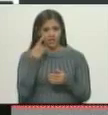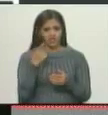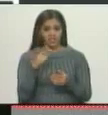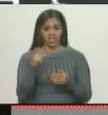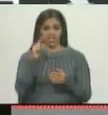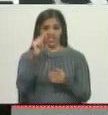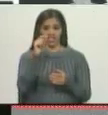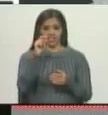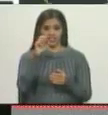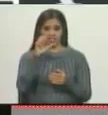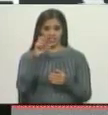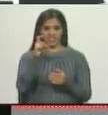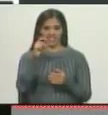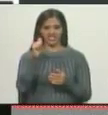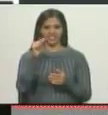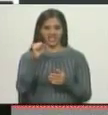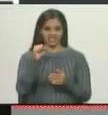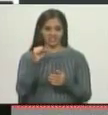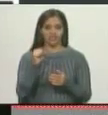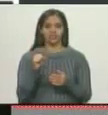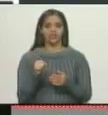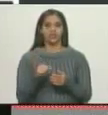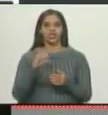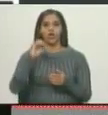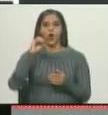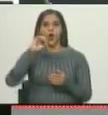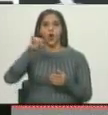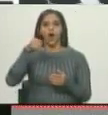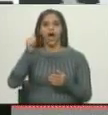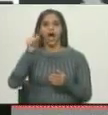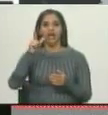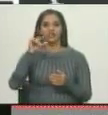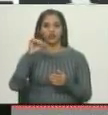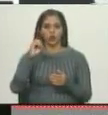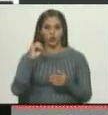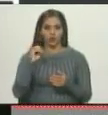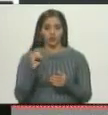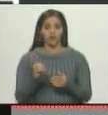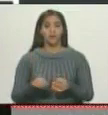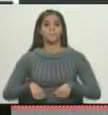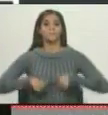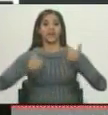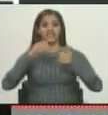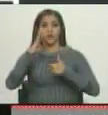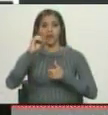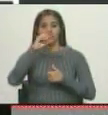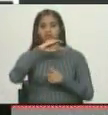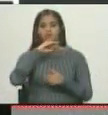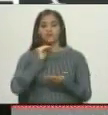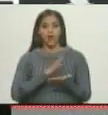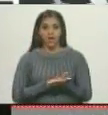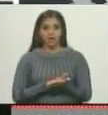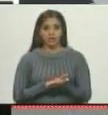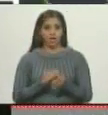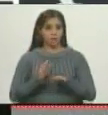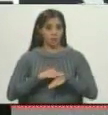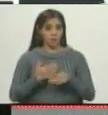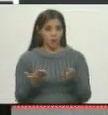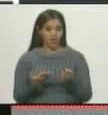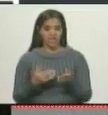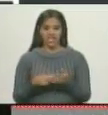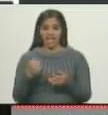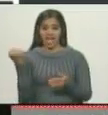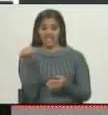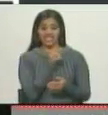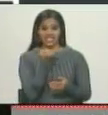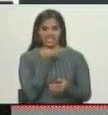en Ohio. Más de 40 muertos, producto de terroristas, asesinos,